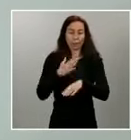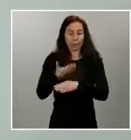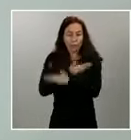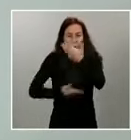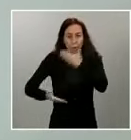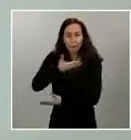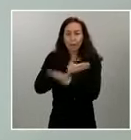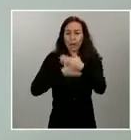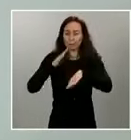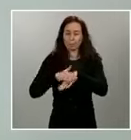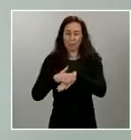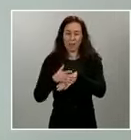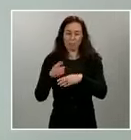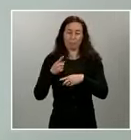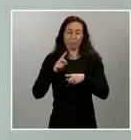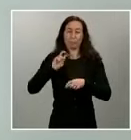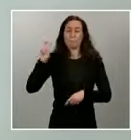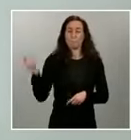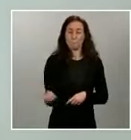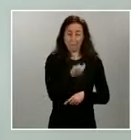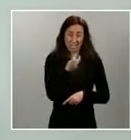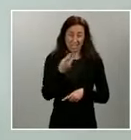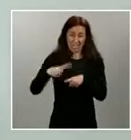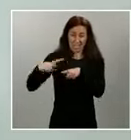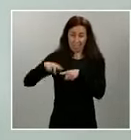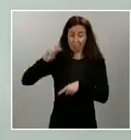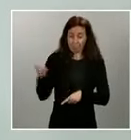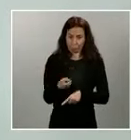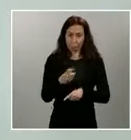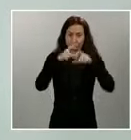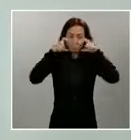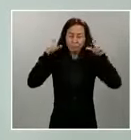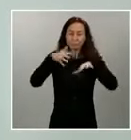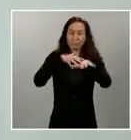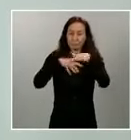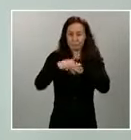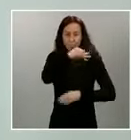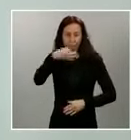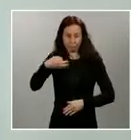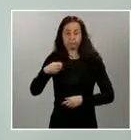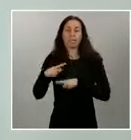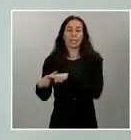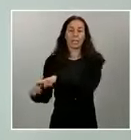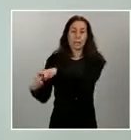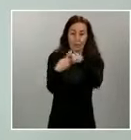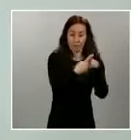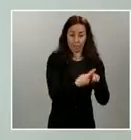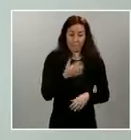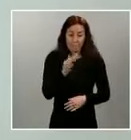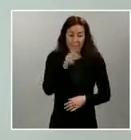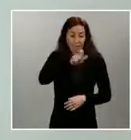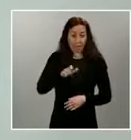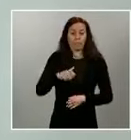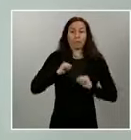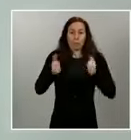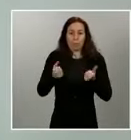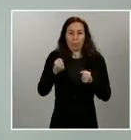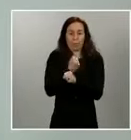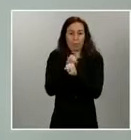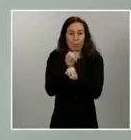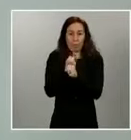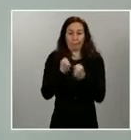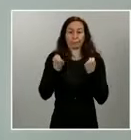de protección adecuado en su intento de desplazarse hacia el lugar de trabajo. Les puedo decir que hasta